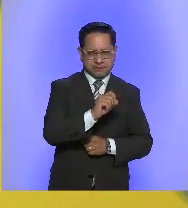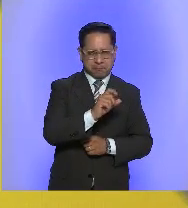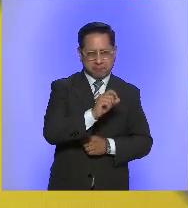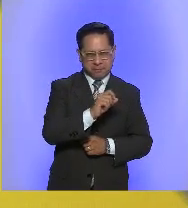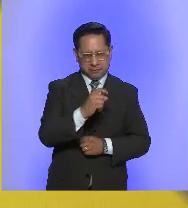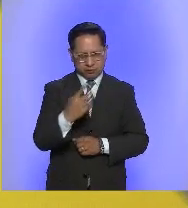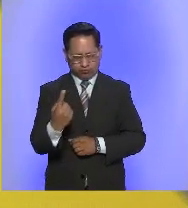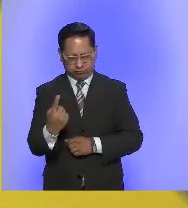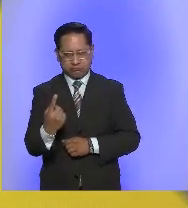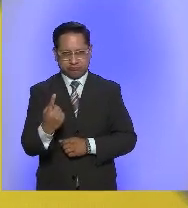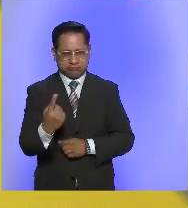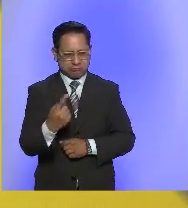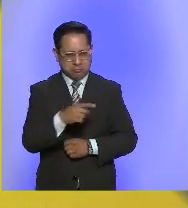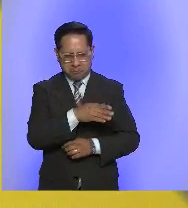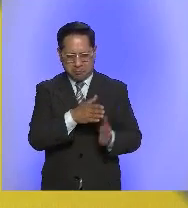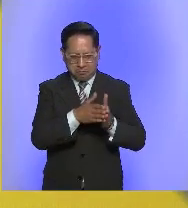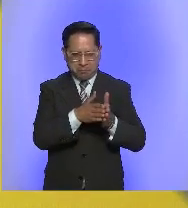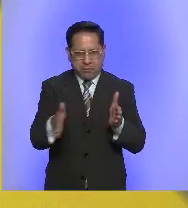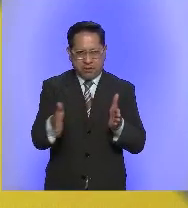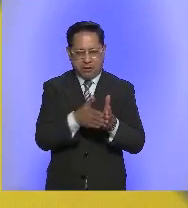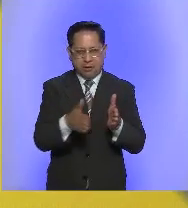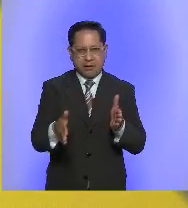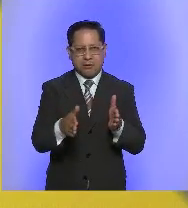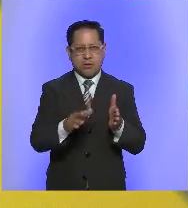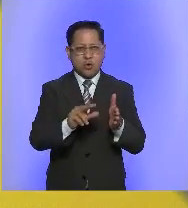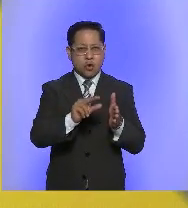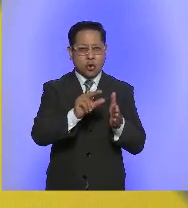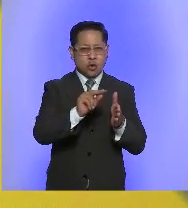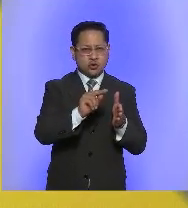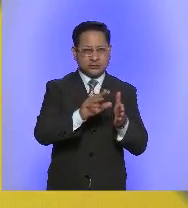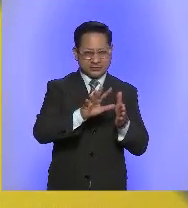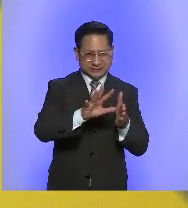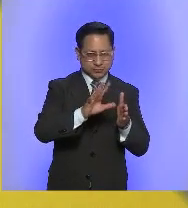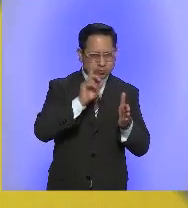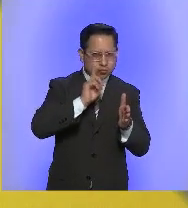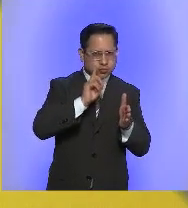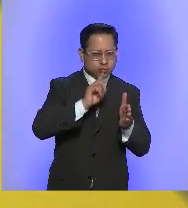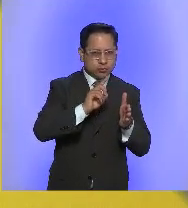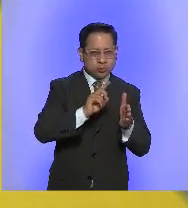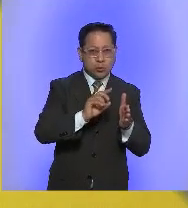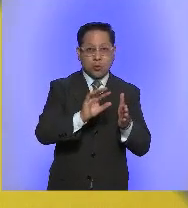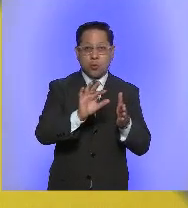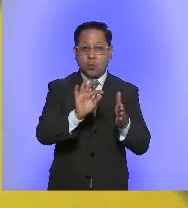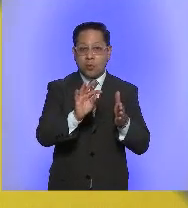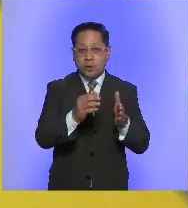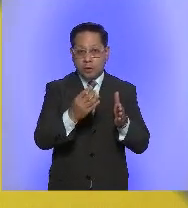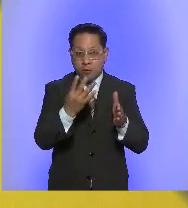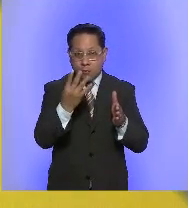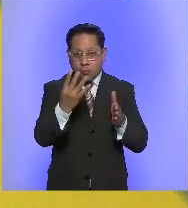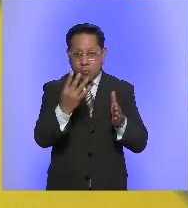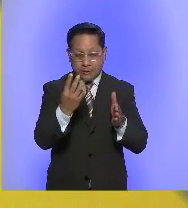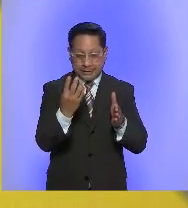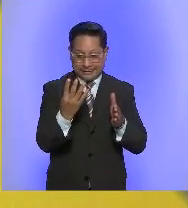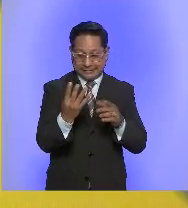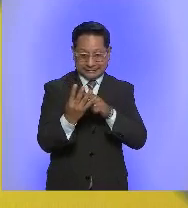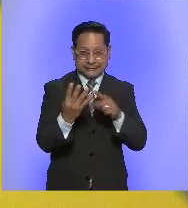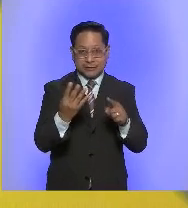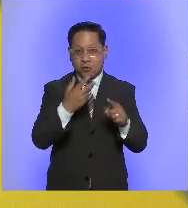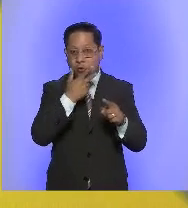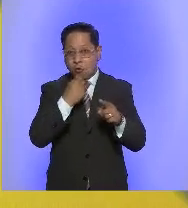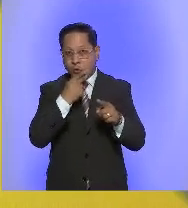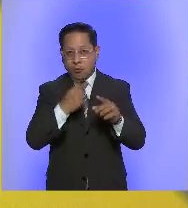de 85 funcionarios electorales, 44 fueron hombres y 41 mujeres. Con